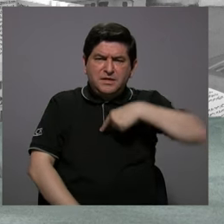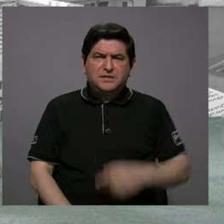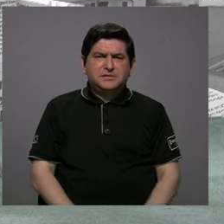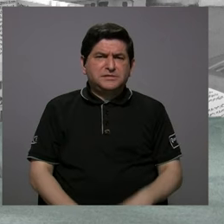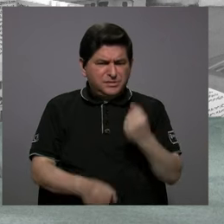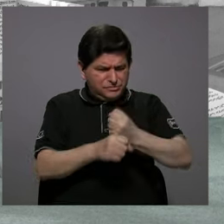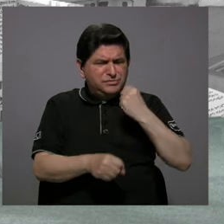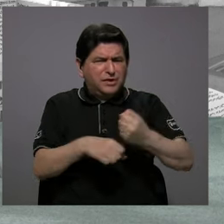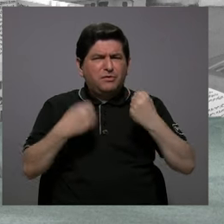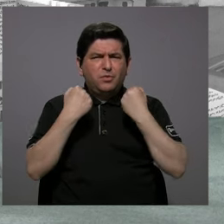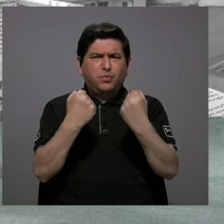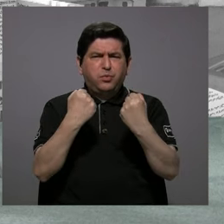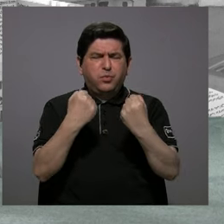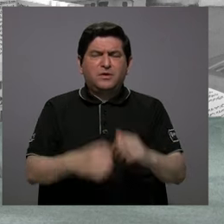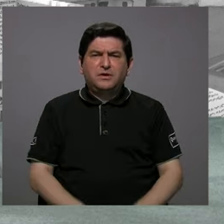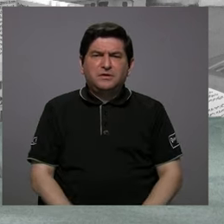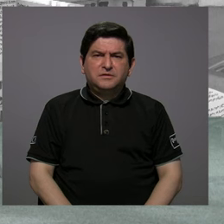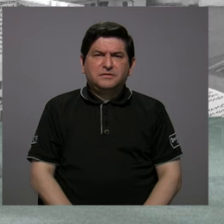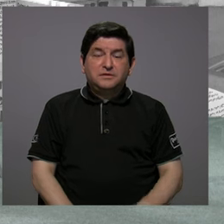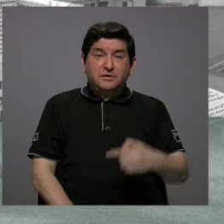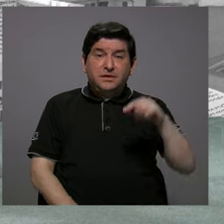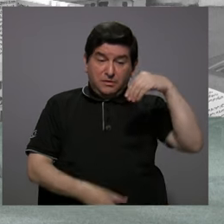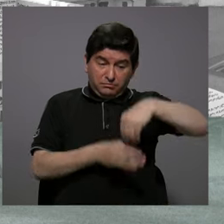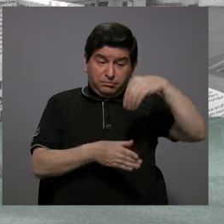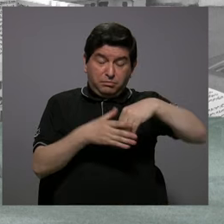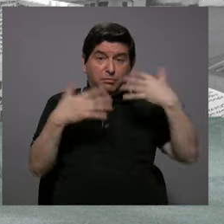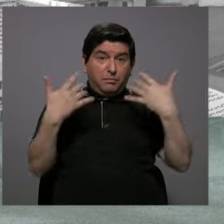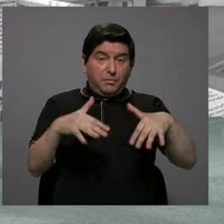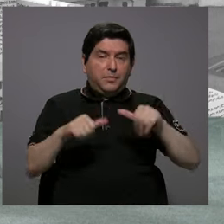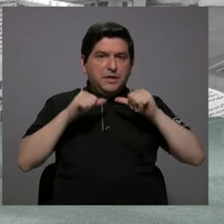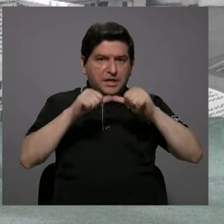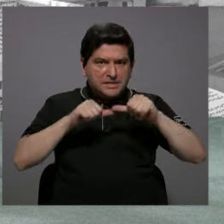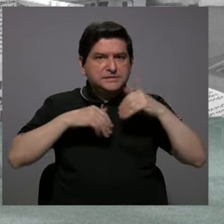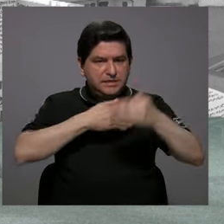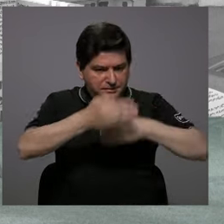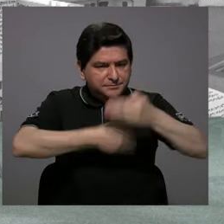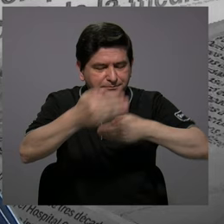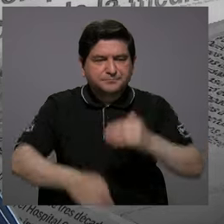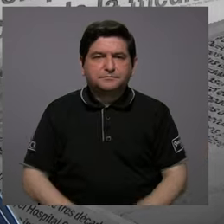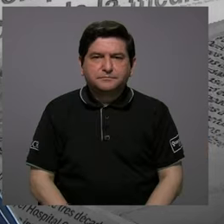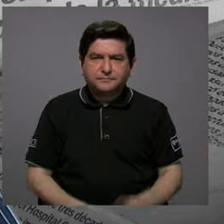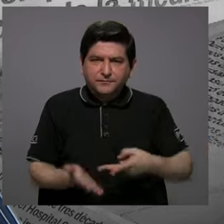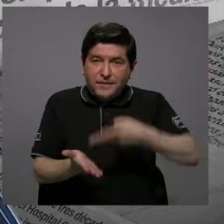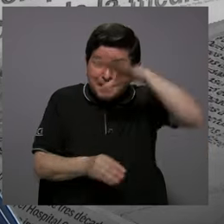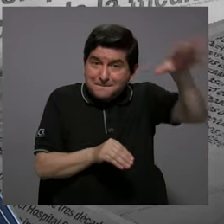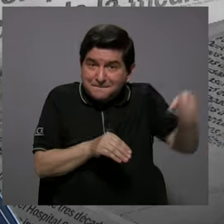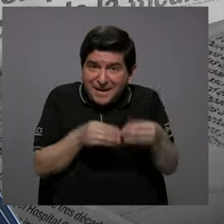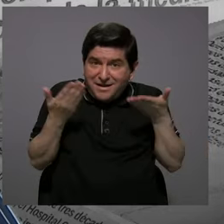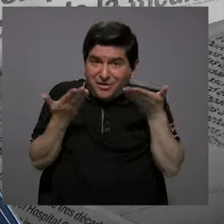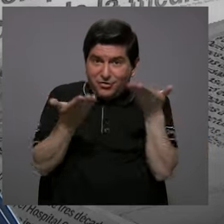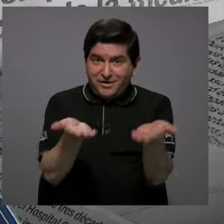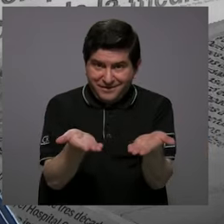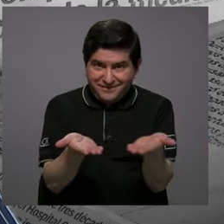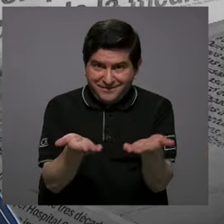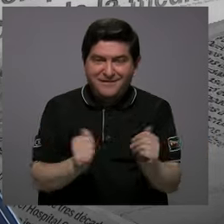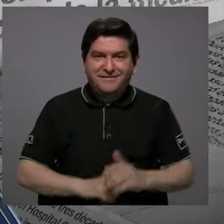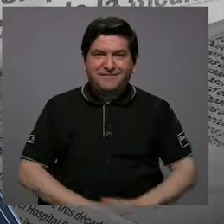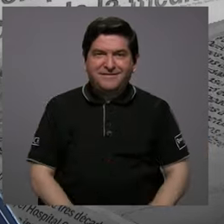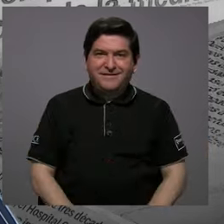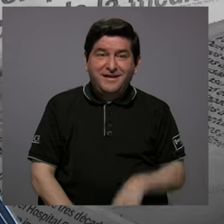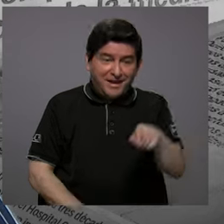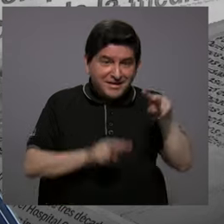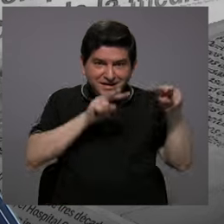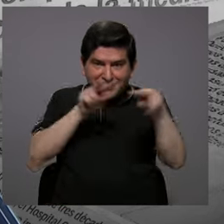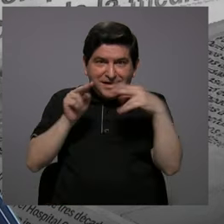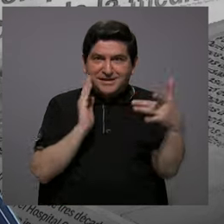mucho por esto han hecho mucho por esto han invertido per Hay que seguir invirtiendo genera valor agregado eh el la